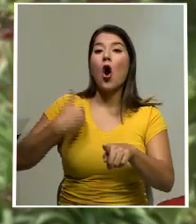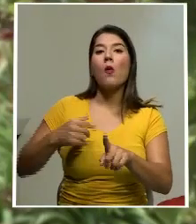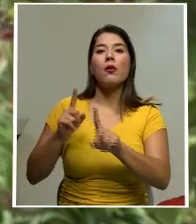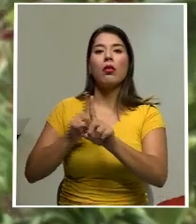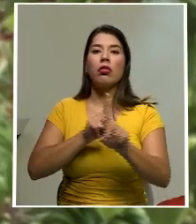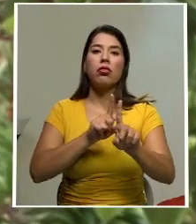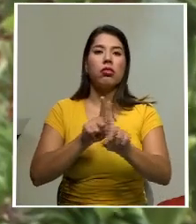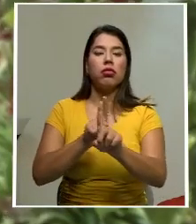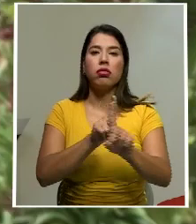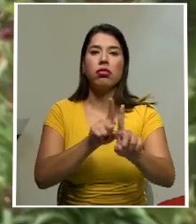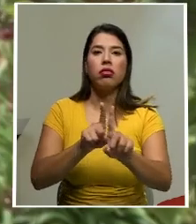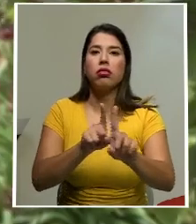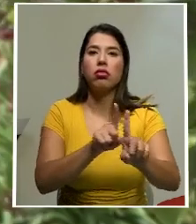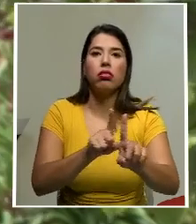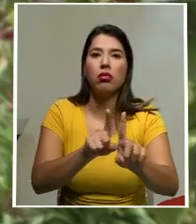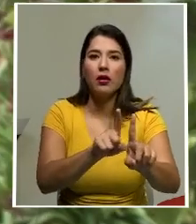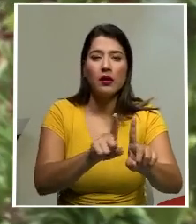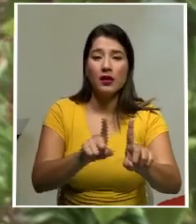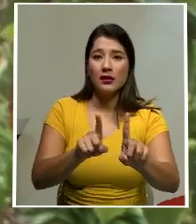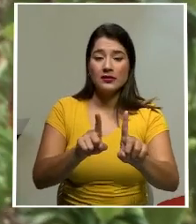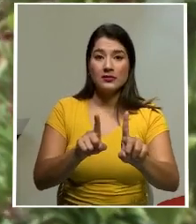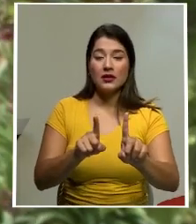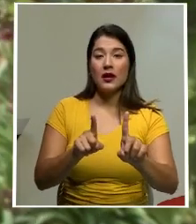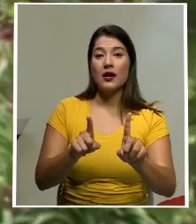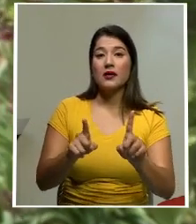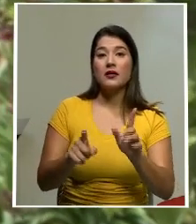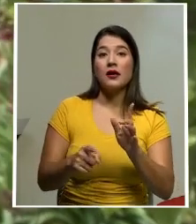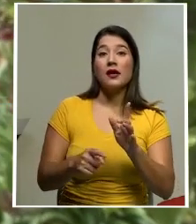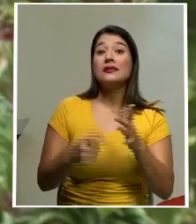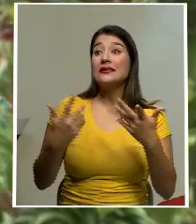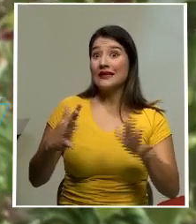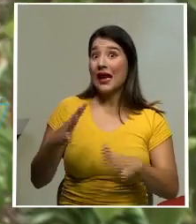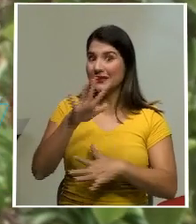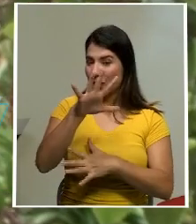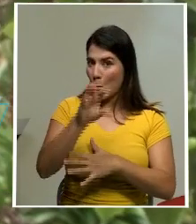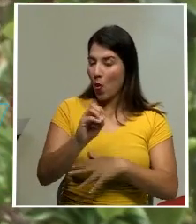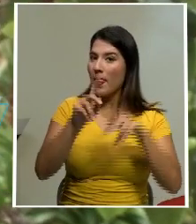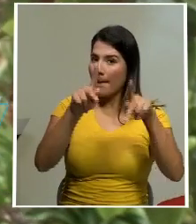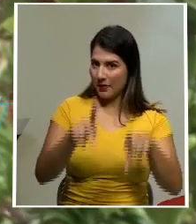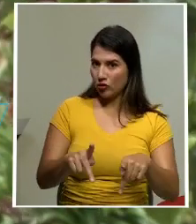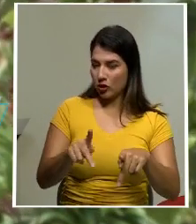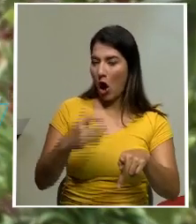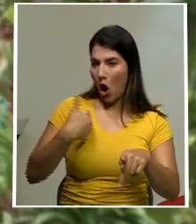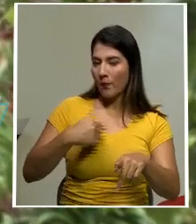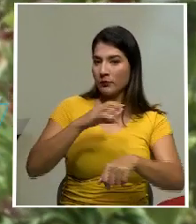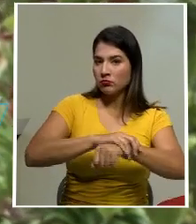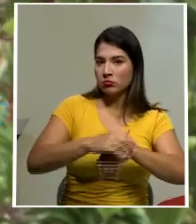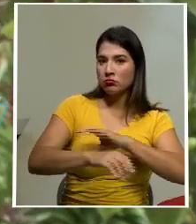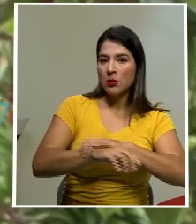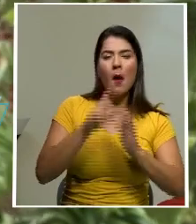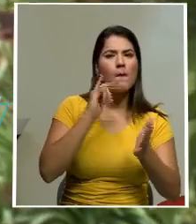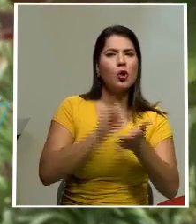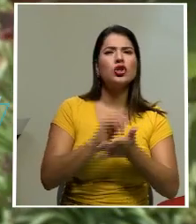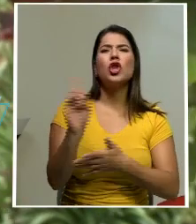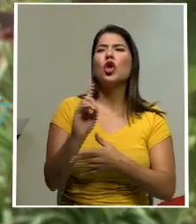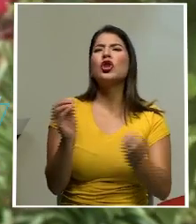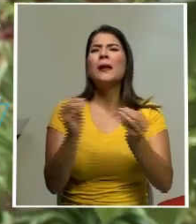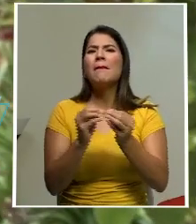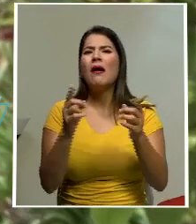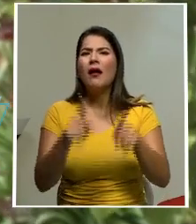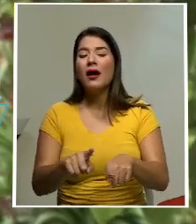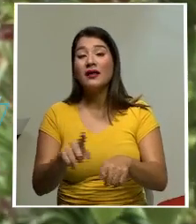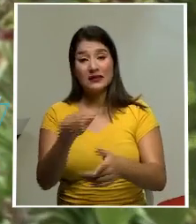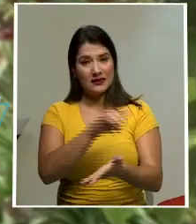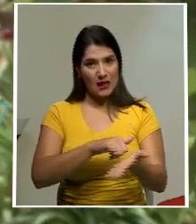o acorralamiento con más de 50 personas detenidas. La provincia donde más se han presentado casos es la de San José,